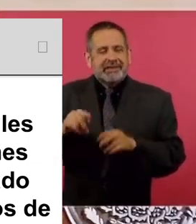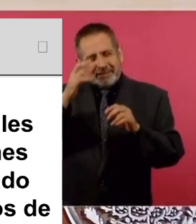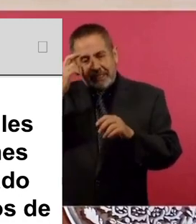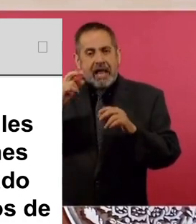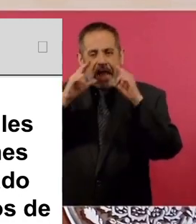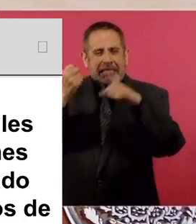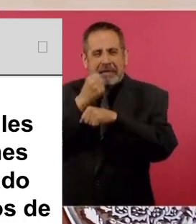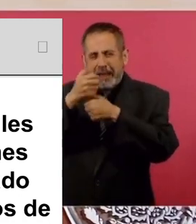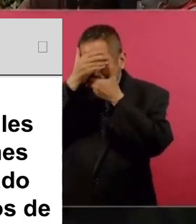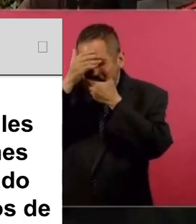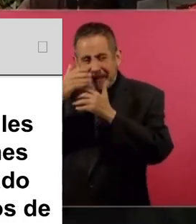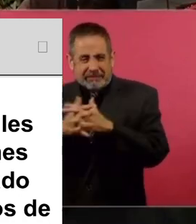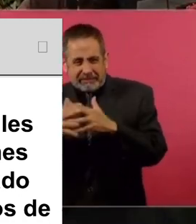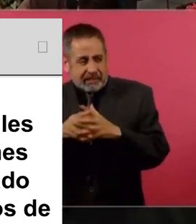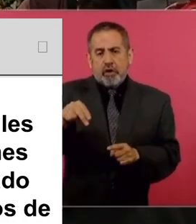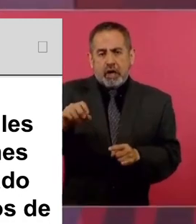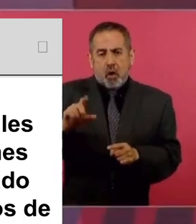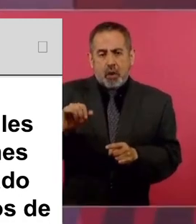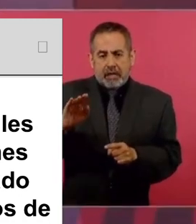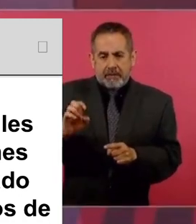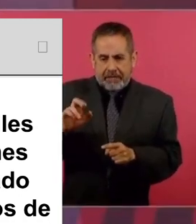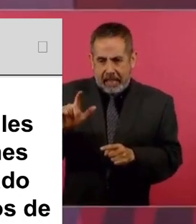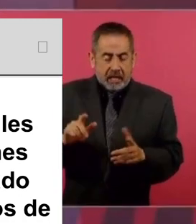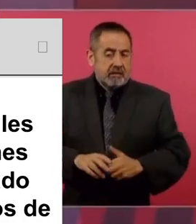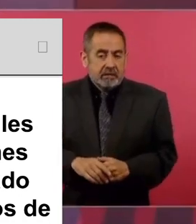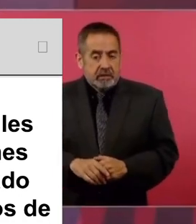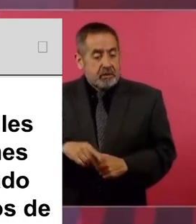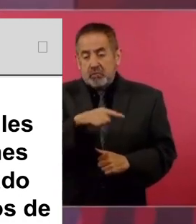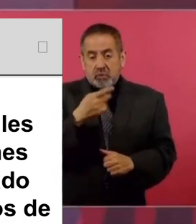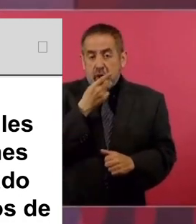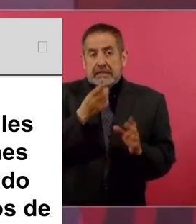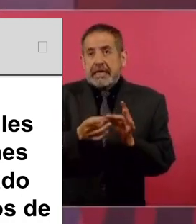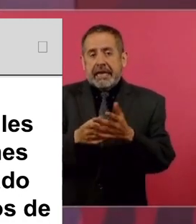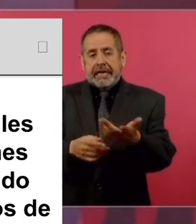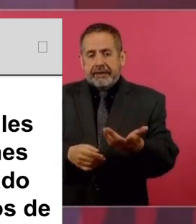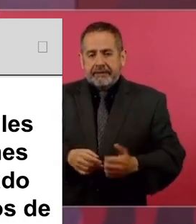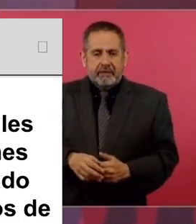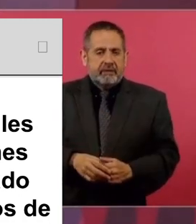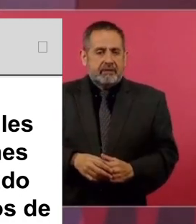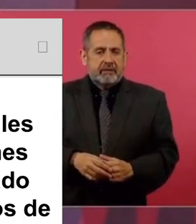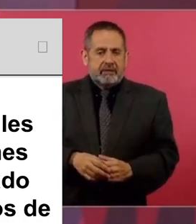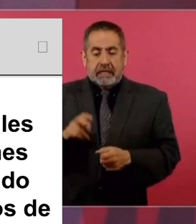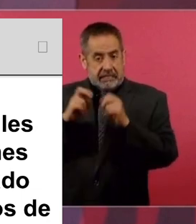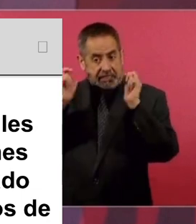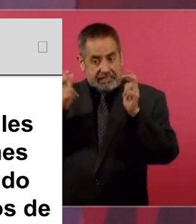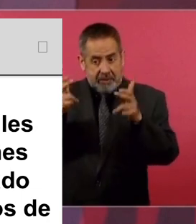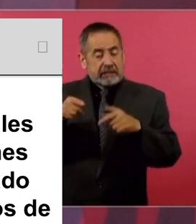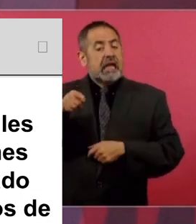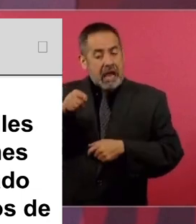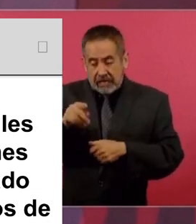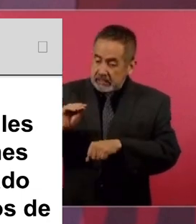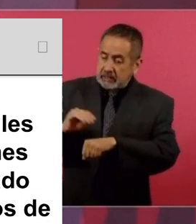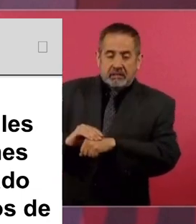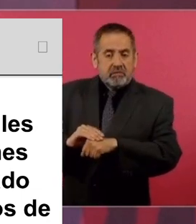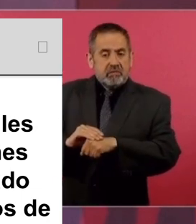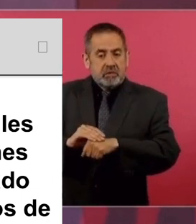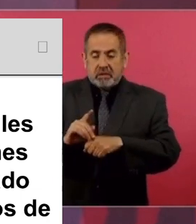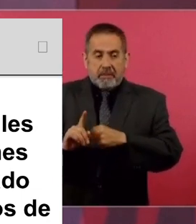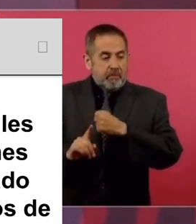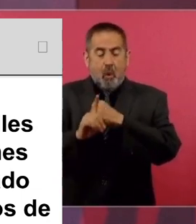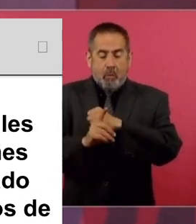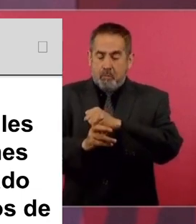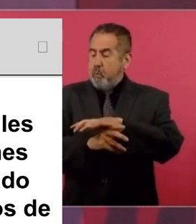zapatista durante el periodo neoliberal. No se habla de que en Chiapas se creó una